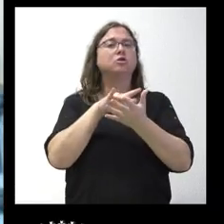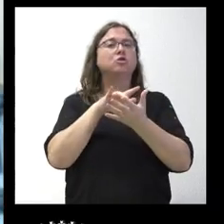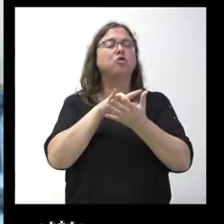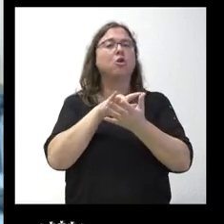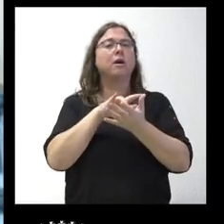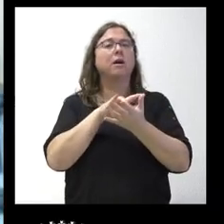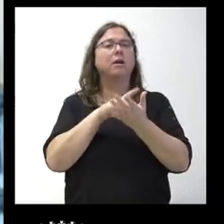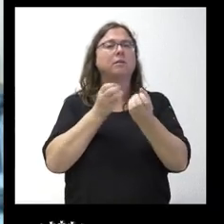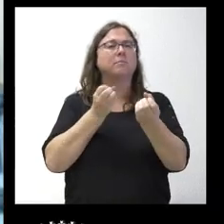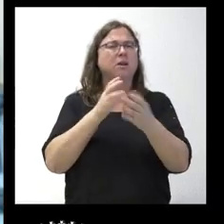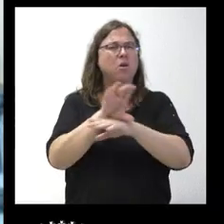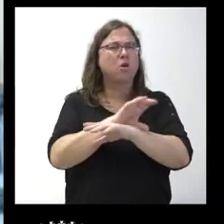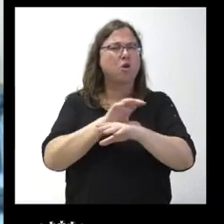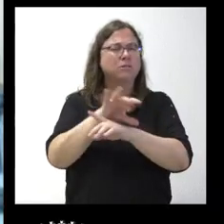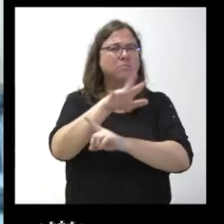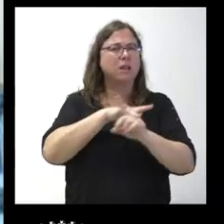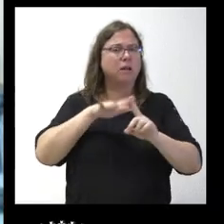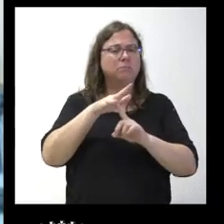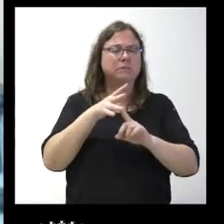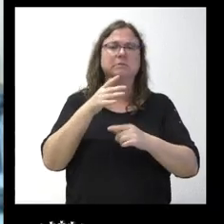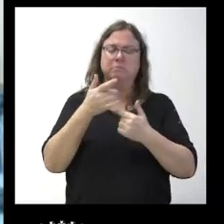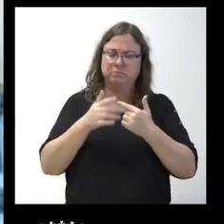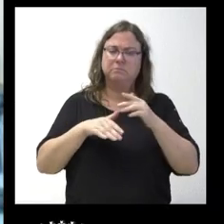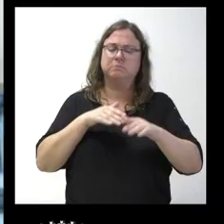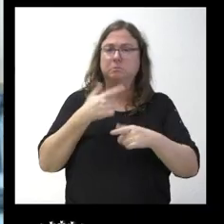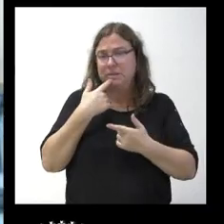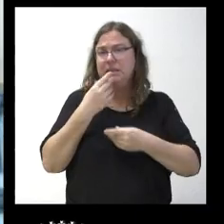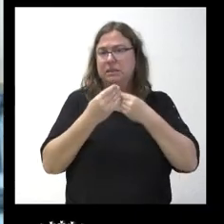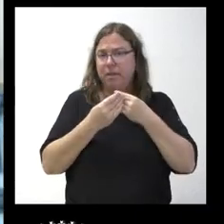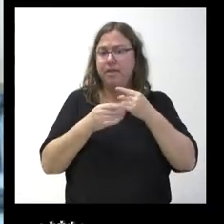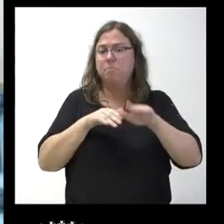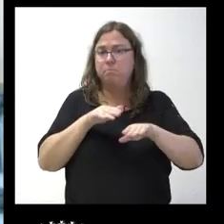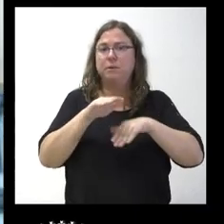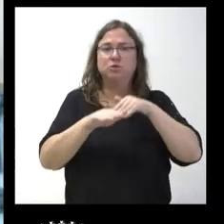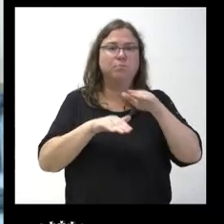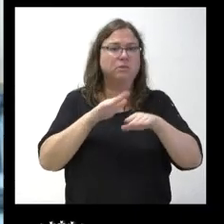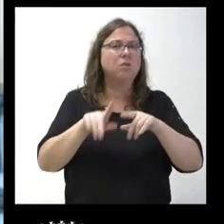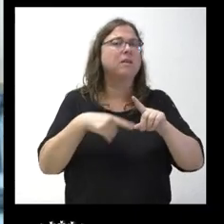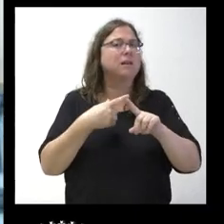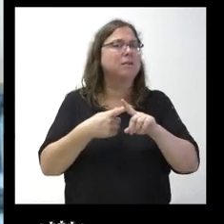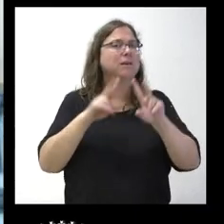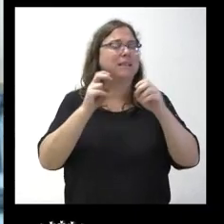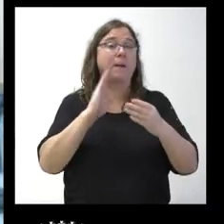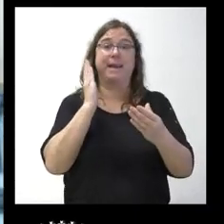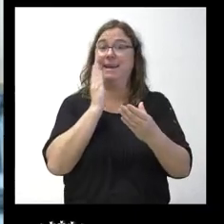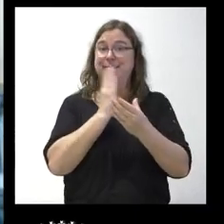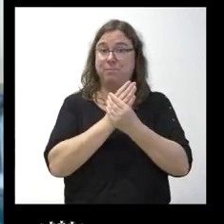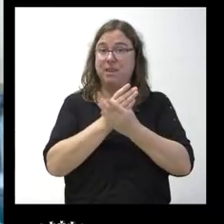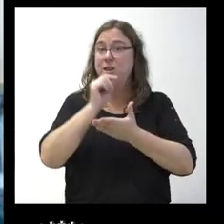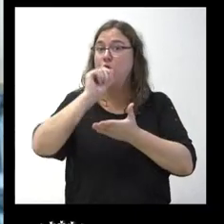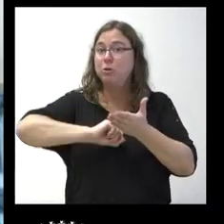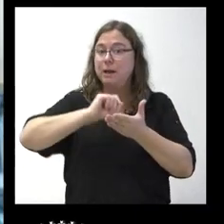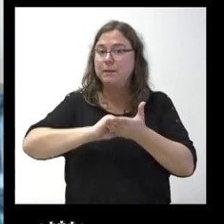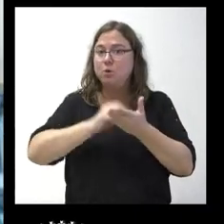de medio ambiente de de los pasos que se van dando de pero en el en lo que es el expediente de de contratación no se está